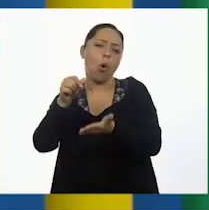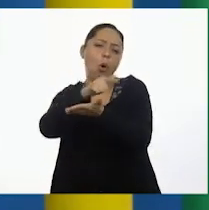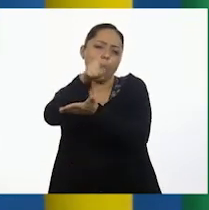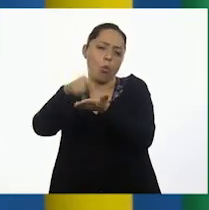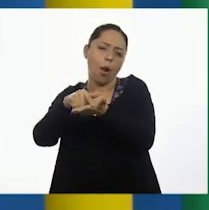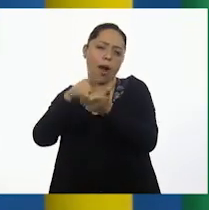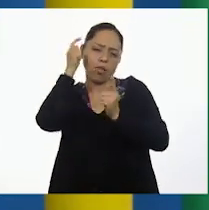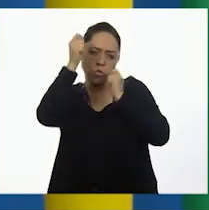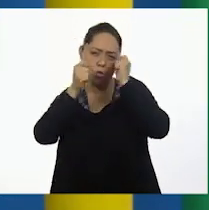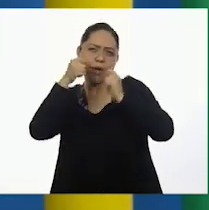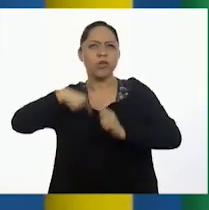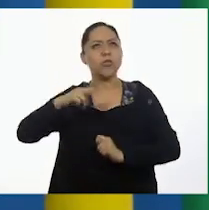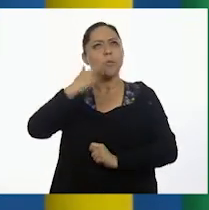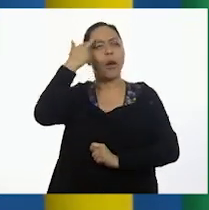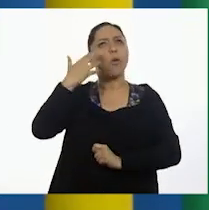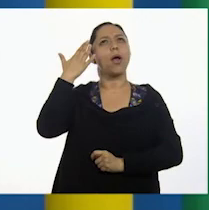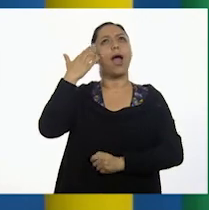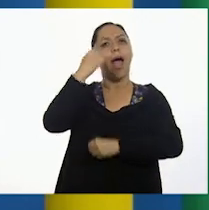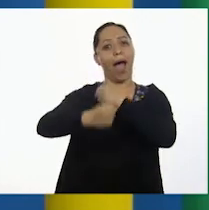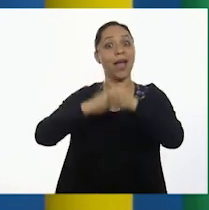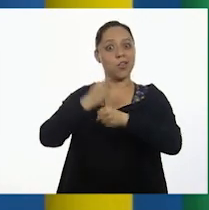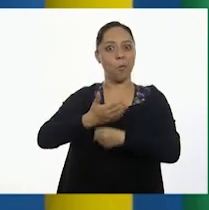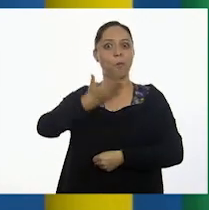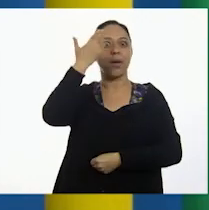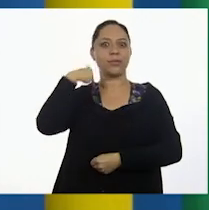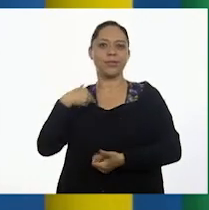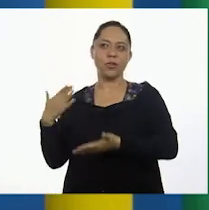recuerda cuando fui el año pasado a